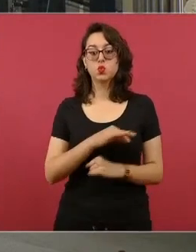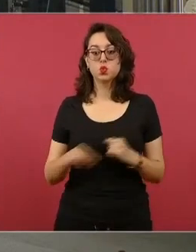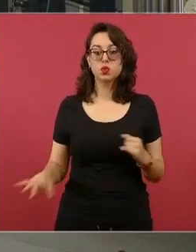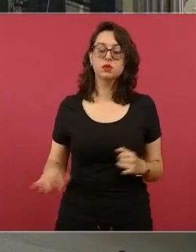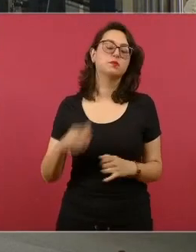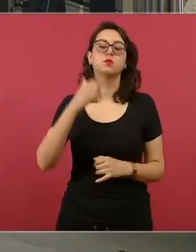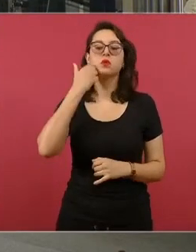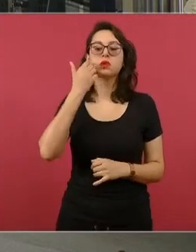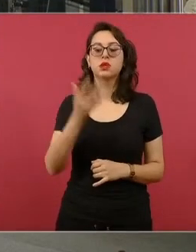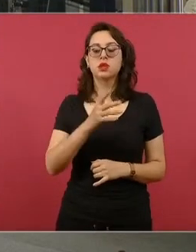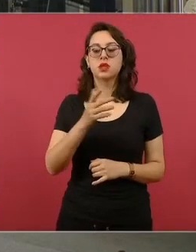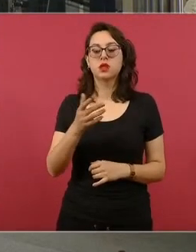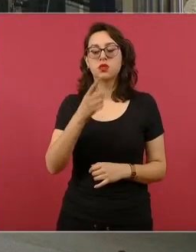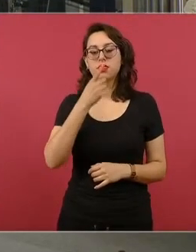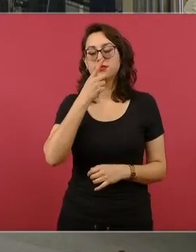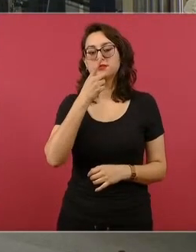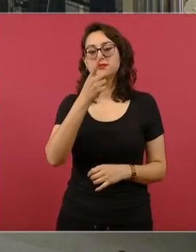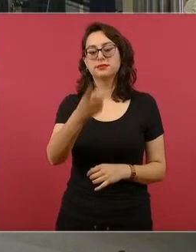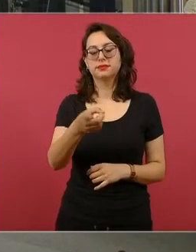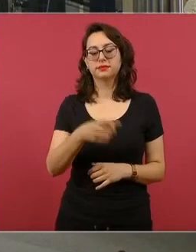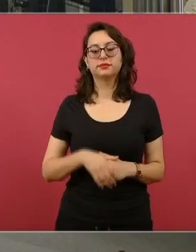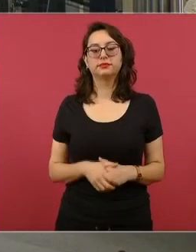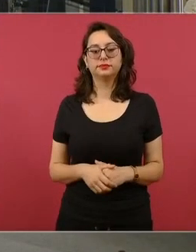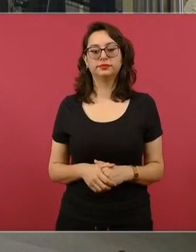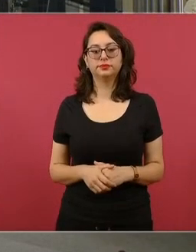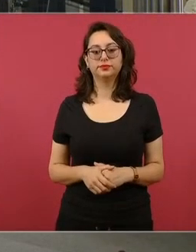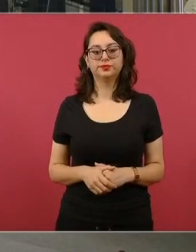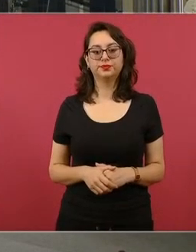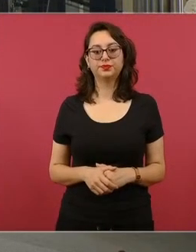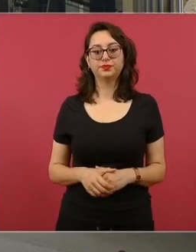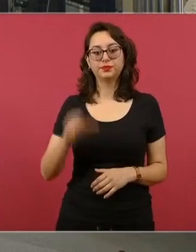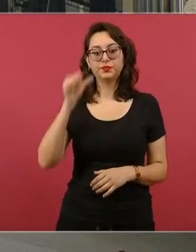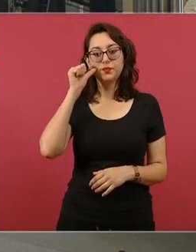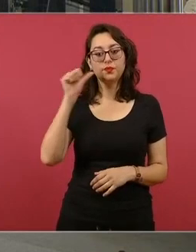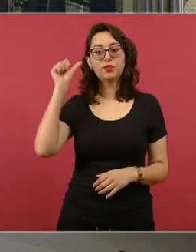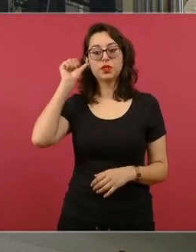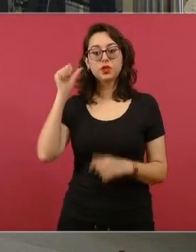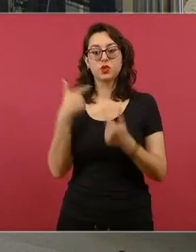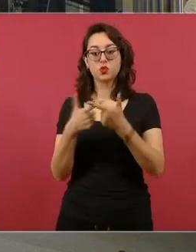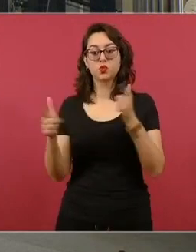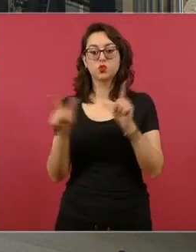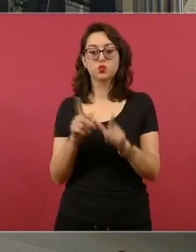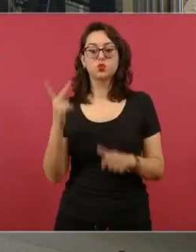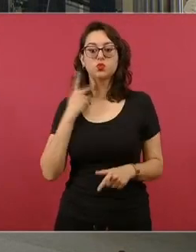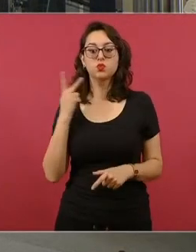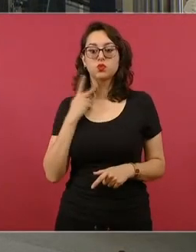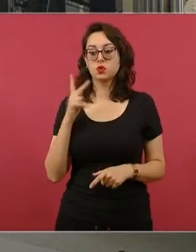compartirle, el día de ayer en redes sociales, Acción Nacional, el Partido Acción Nacional, subió